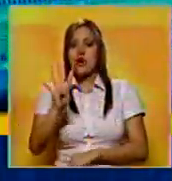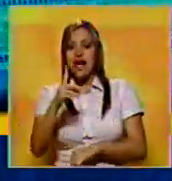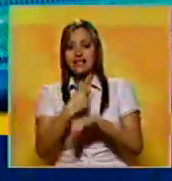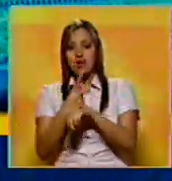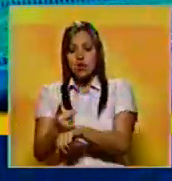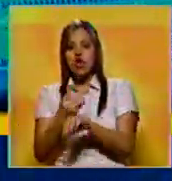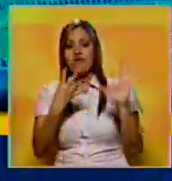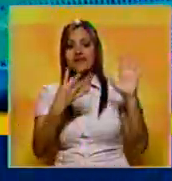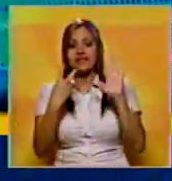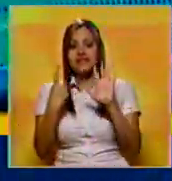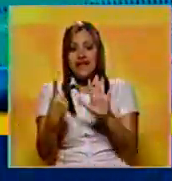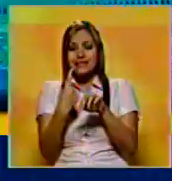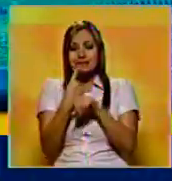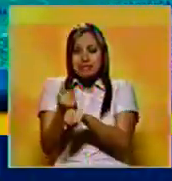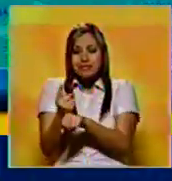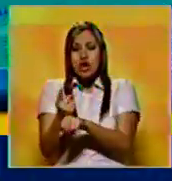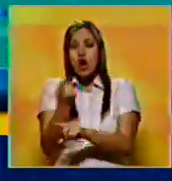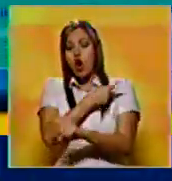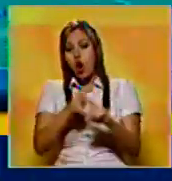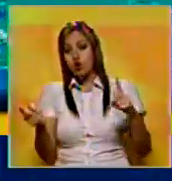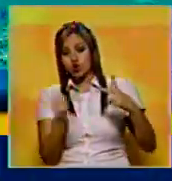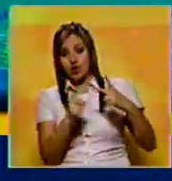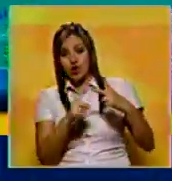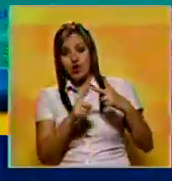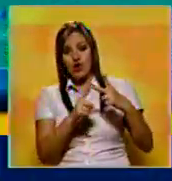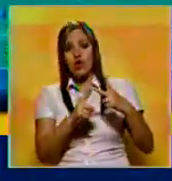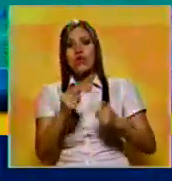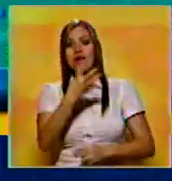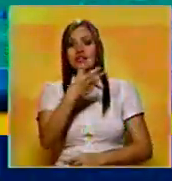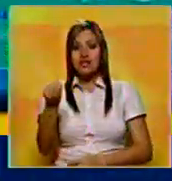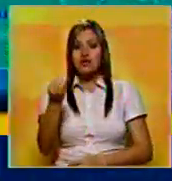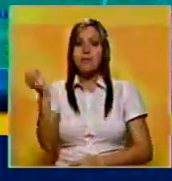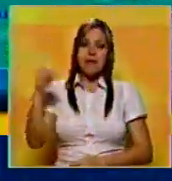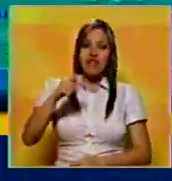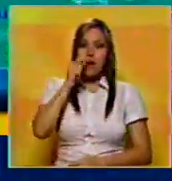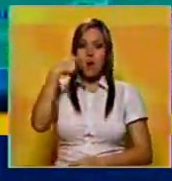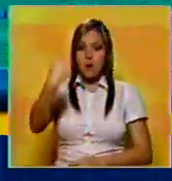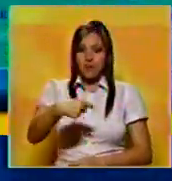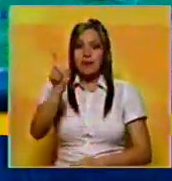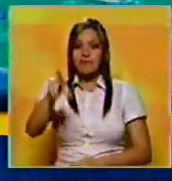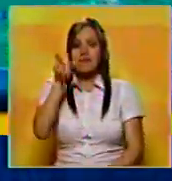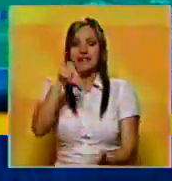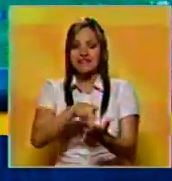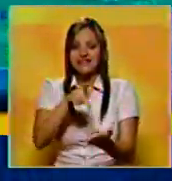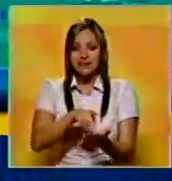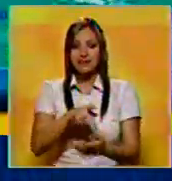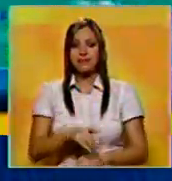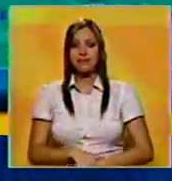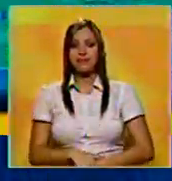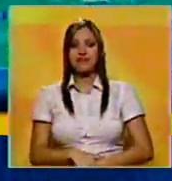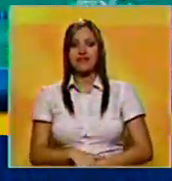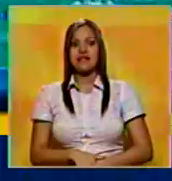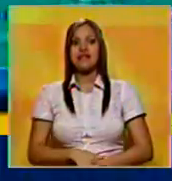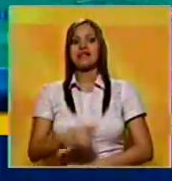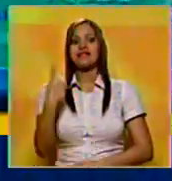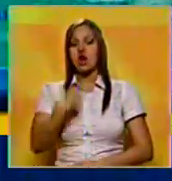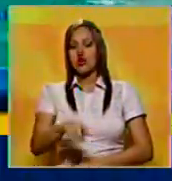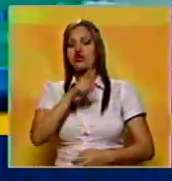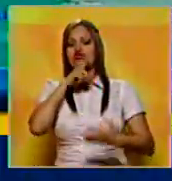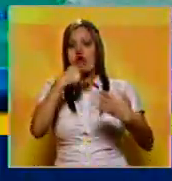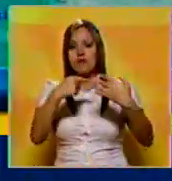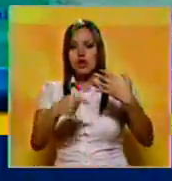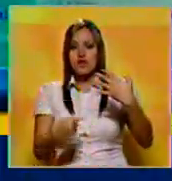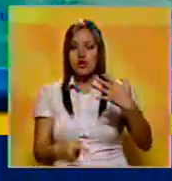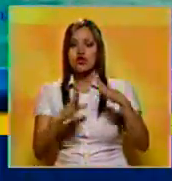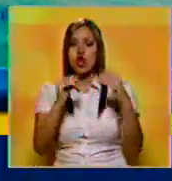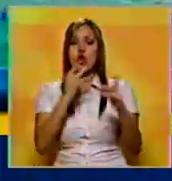segundos y 96 décimas. En tanto, el relevo 4x200 libre masculino, integrado por Daniele Tirabassi, Luis Rojas, Miguel Pérez y Cristian